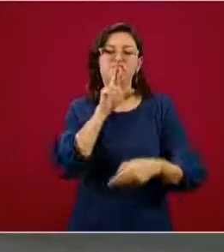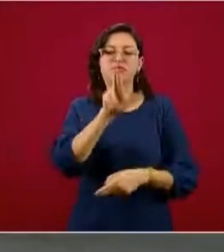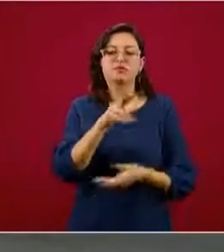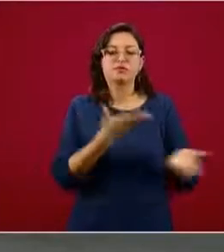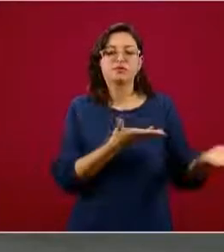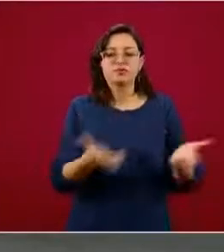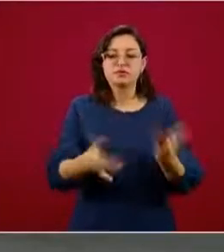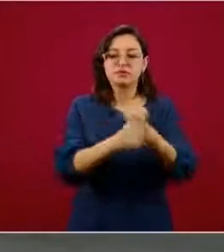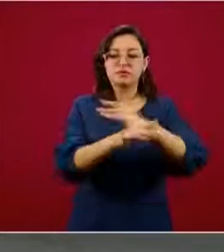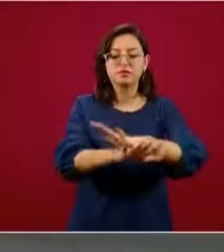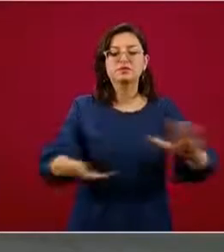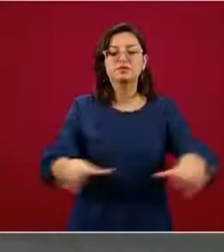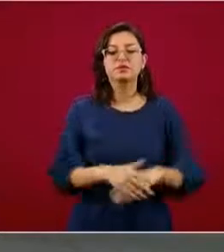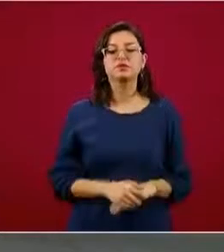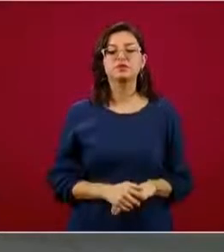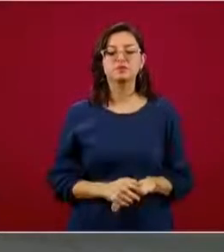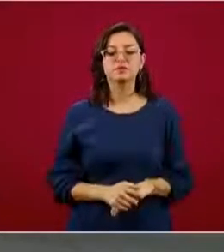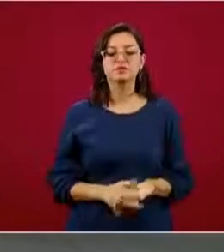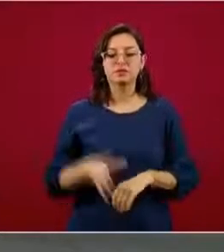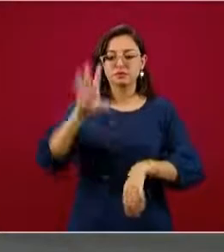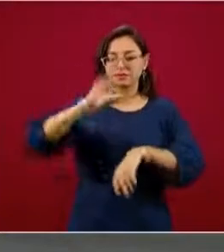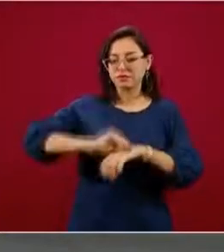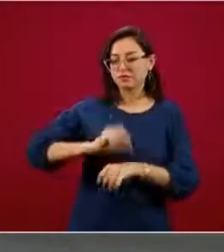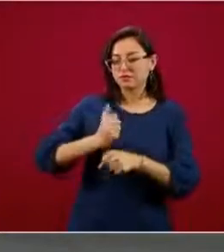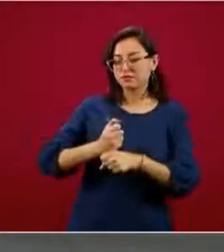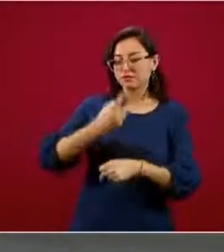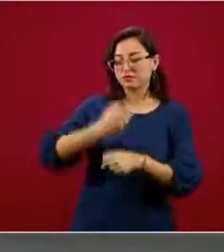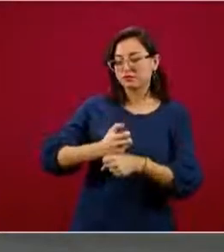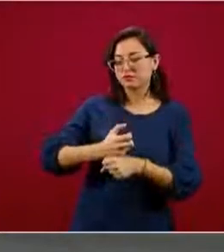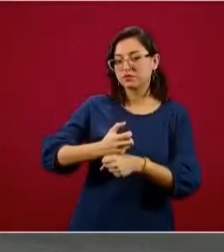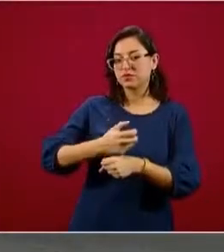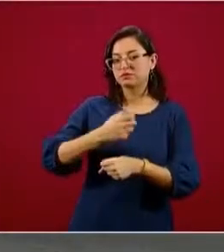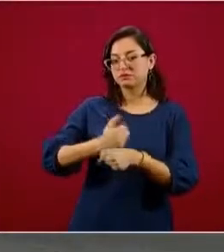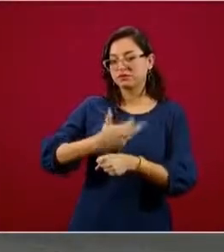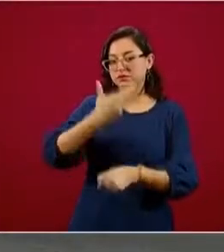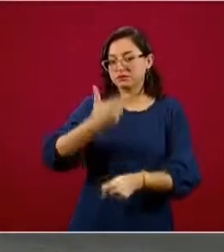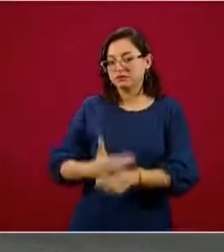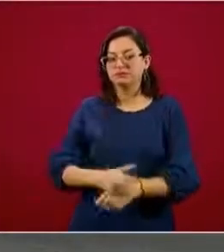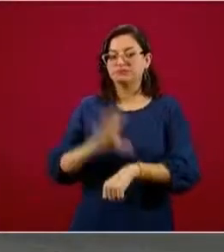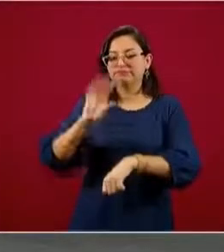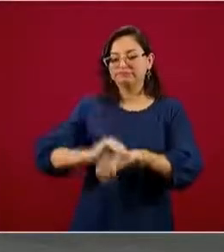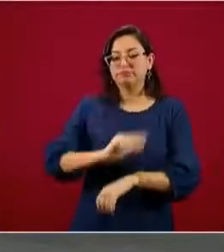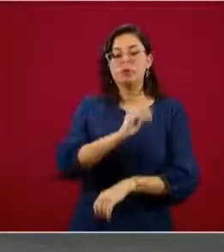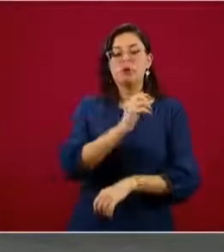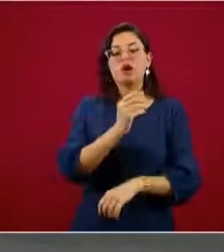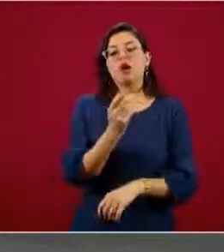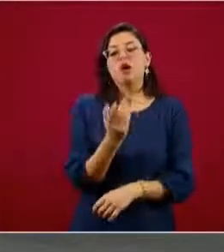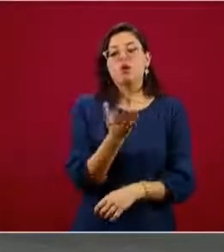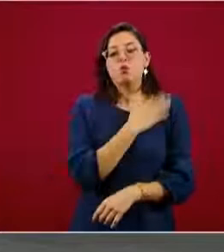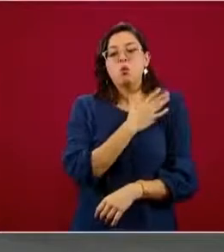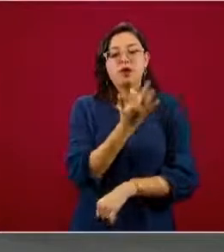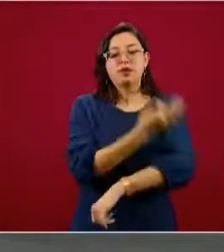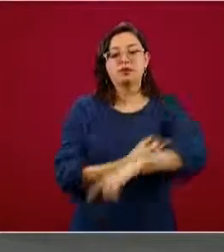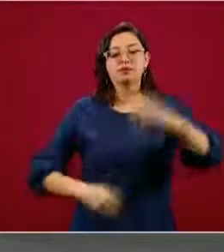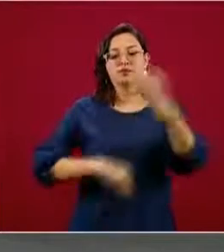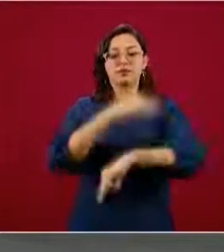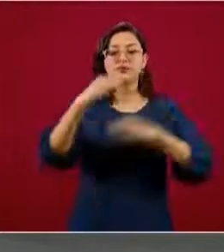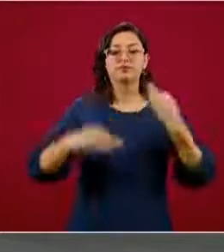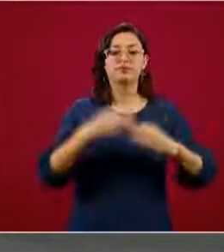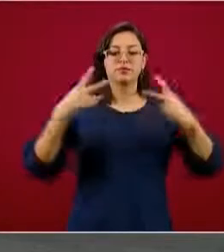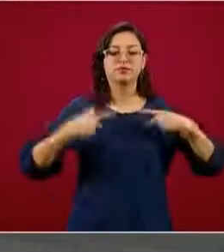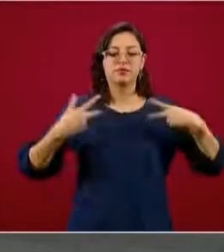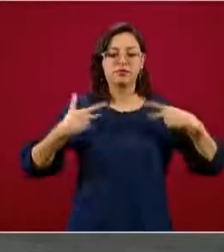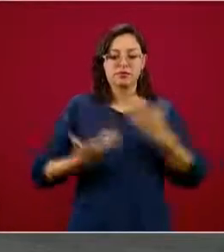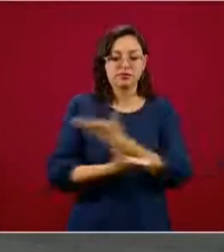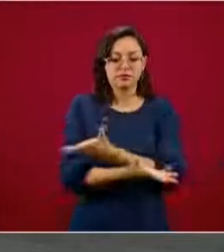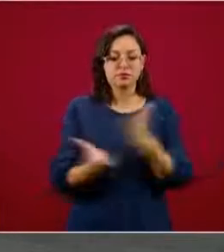informe. Claro que sí. Con su permiso, señor subsecretario. Muy buenas tardes a todas las personas que nos acompañan